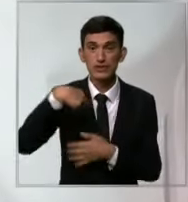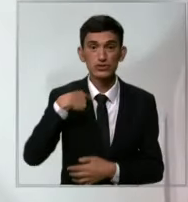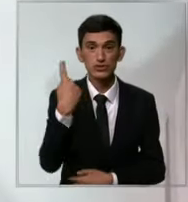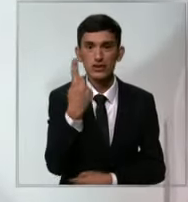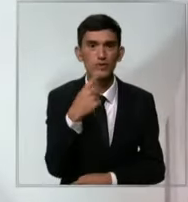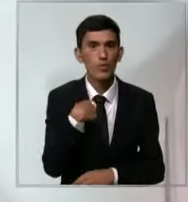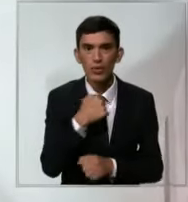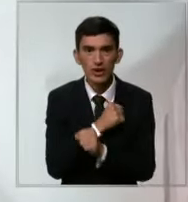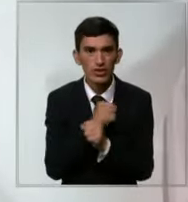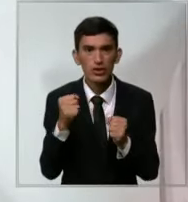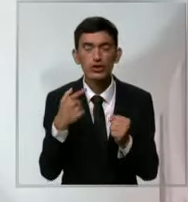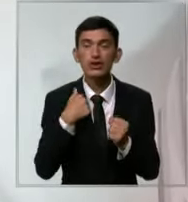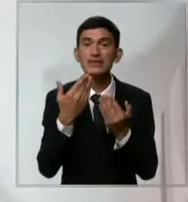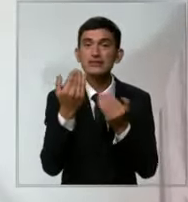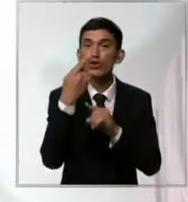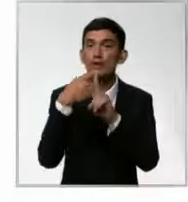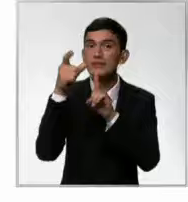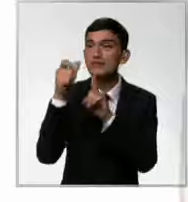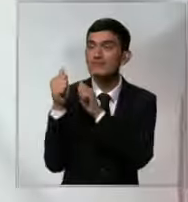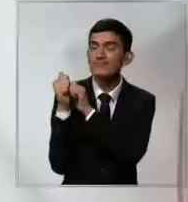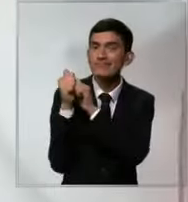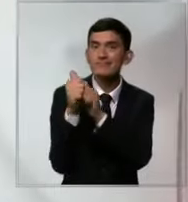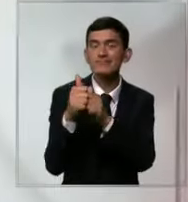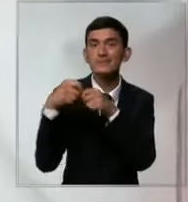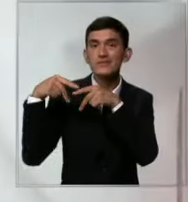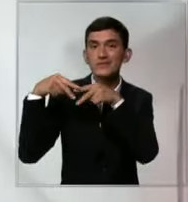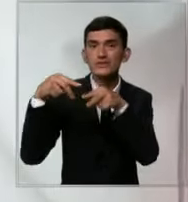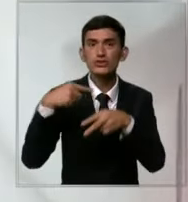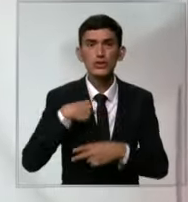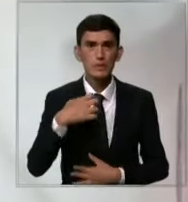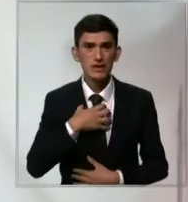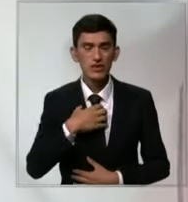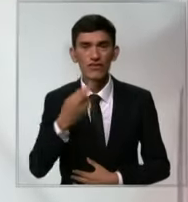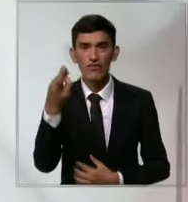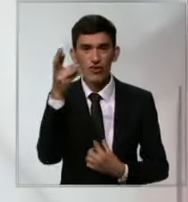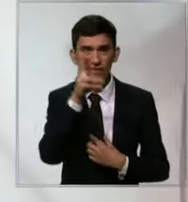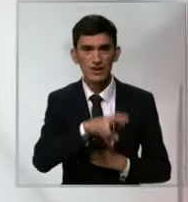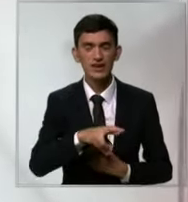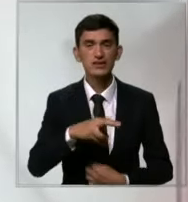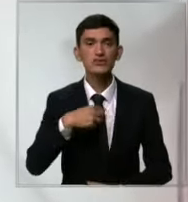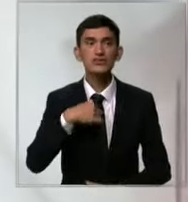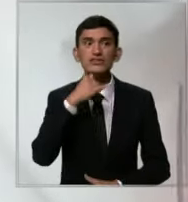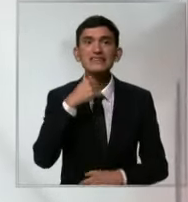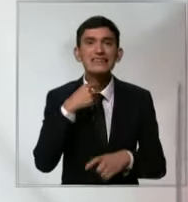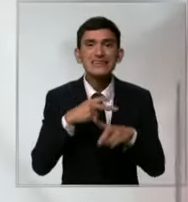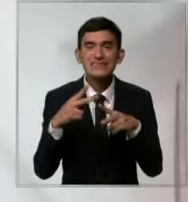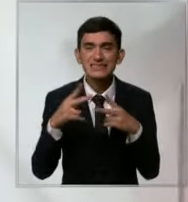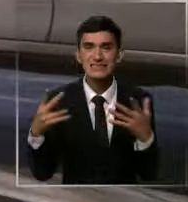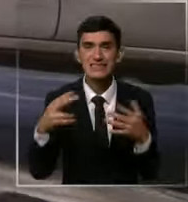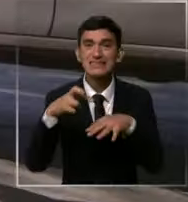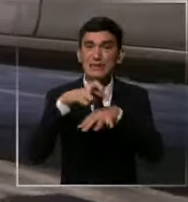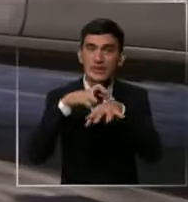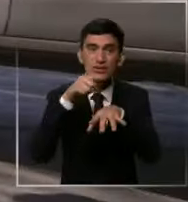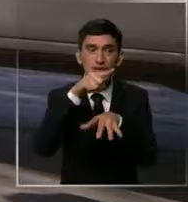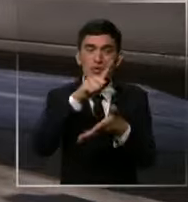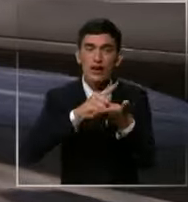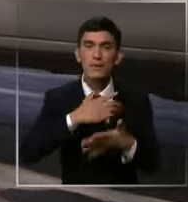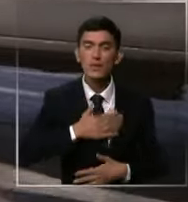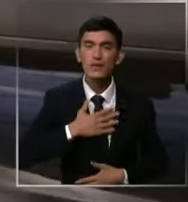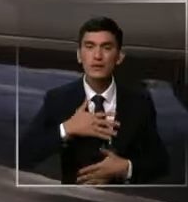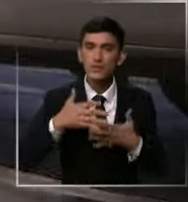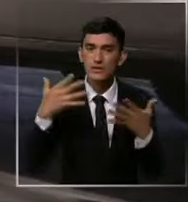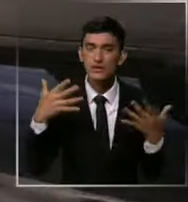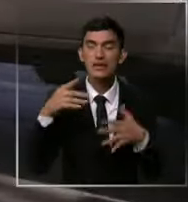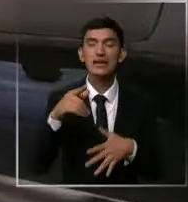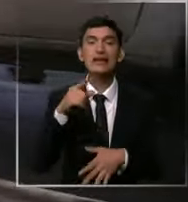ayuda. Pasé por una cirugía, tengo miedo de volver, no sé qué voy a hacer porque San Pedro es un lugar que me gusta mucho. Ese ataque, la Seremi